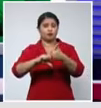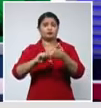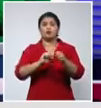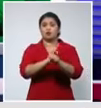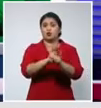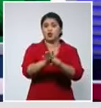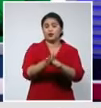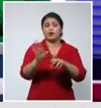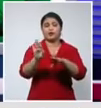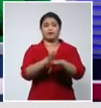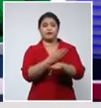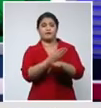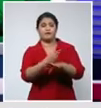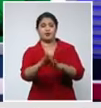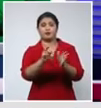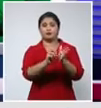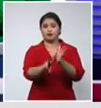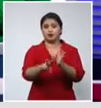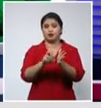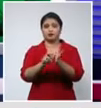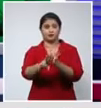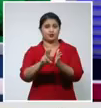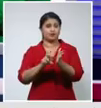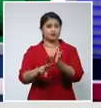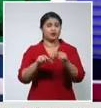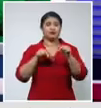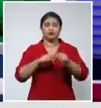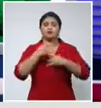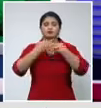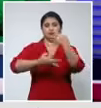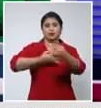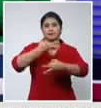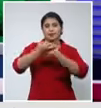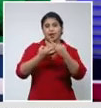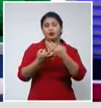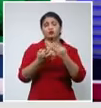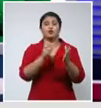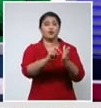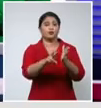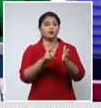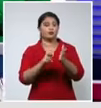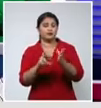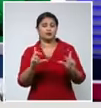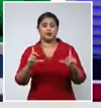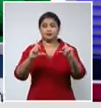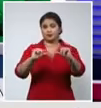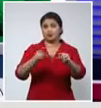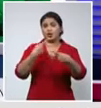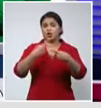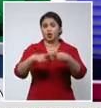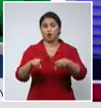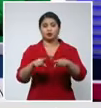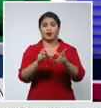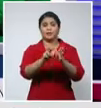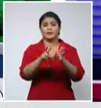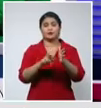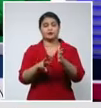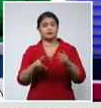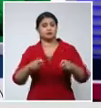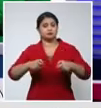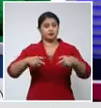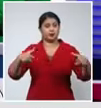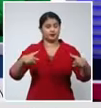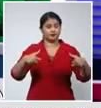expresando algunas provincias que van disminuyendo, hay otras que incrementan y también lo hemos